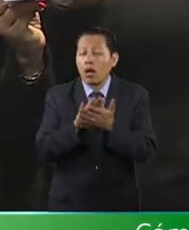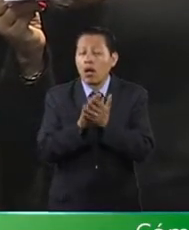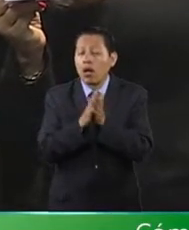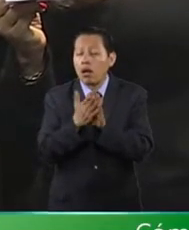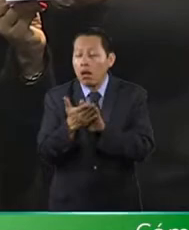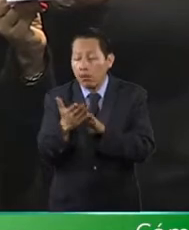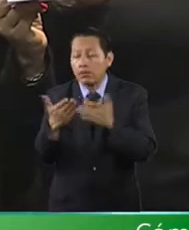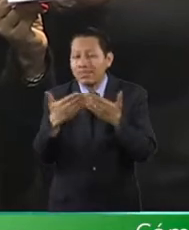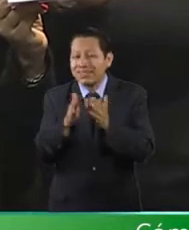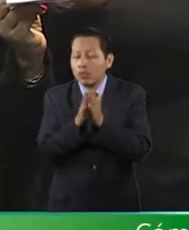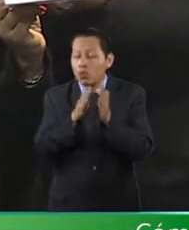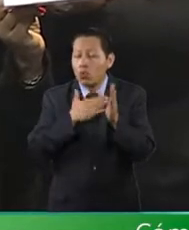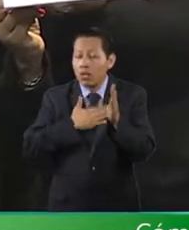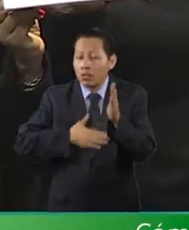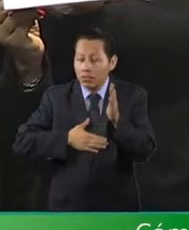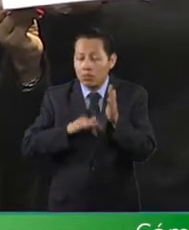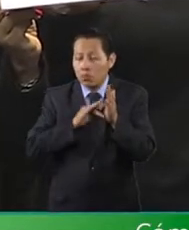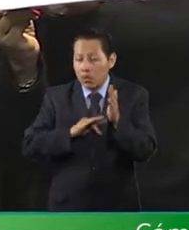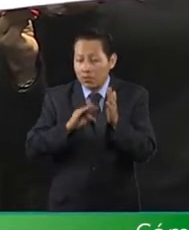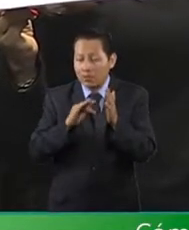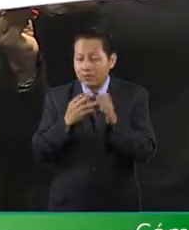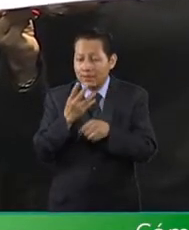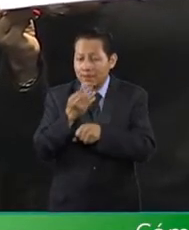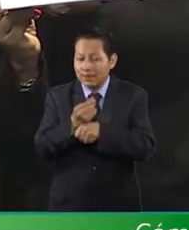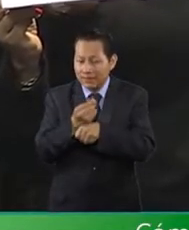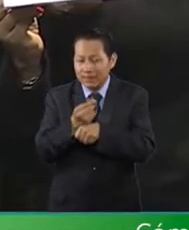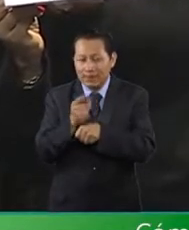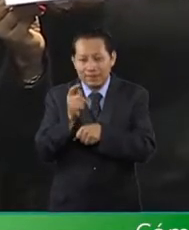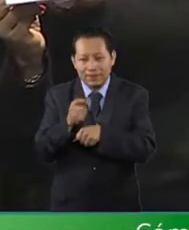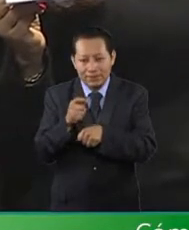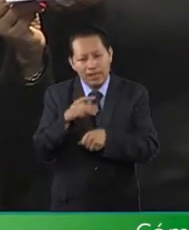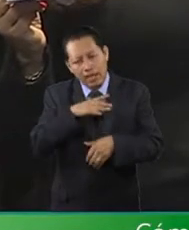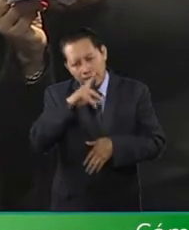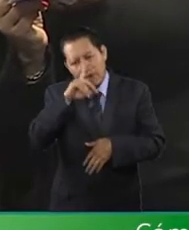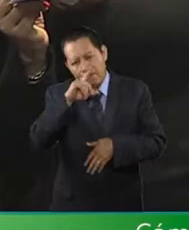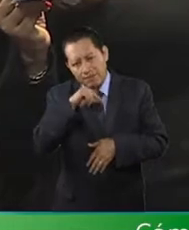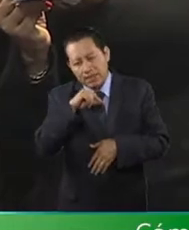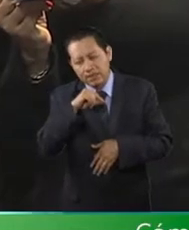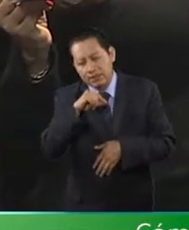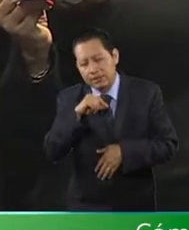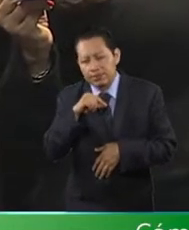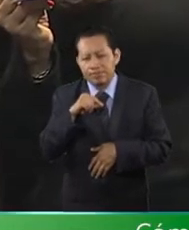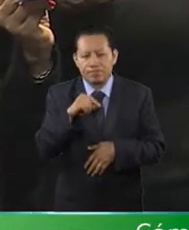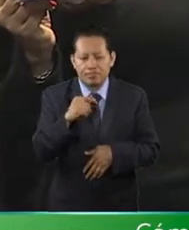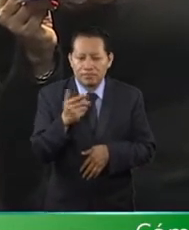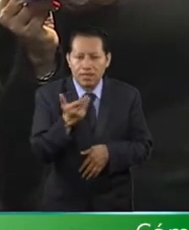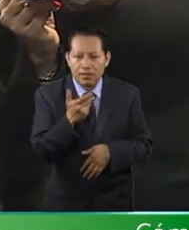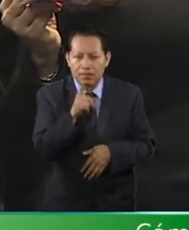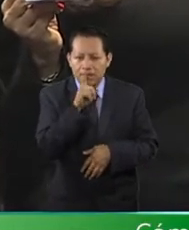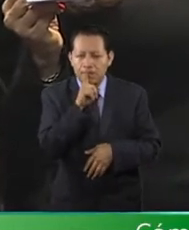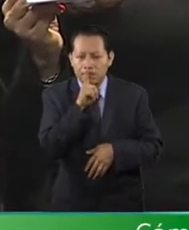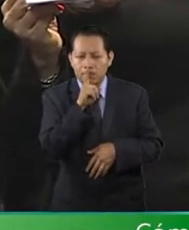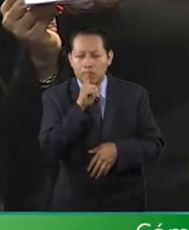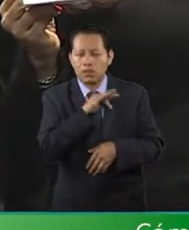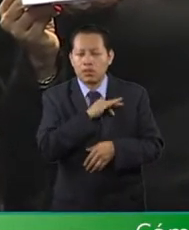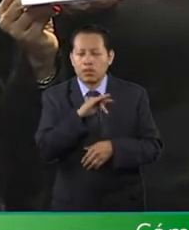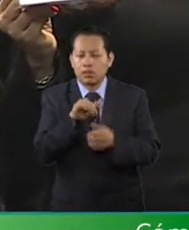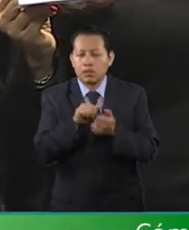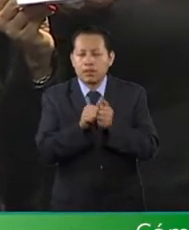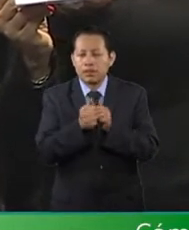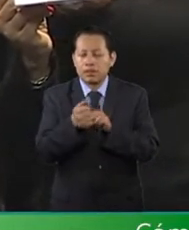democracia o lo que quiso ser la transición a la democracia que fue fallida que no existió transitamos a un